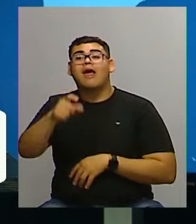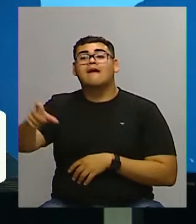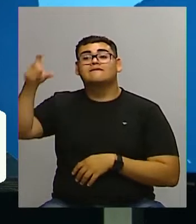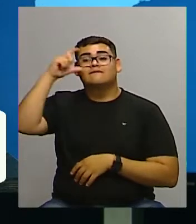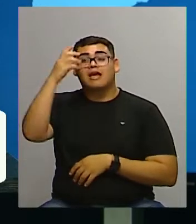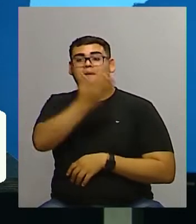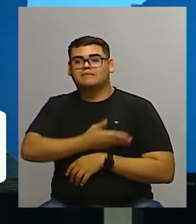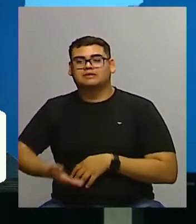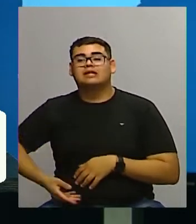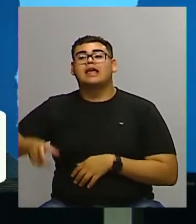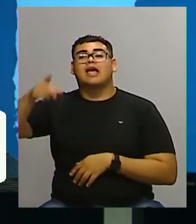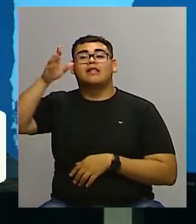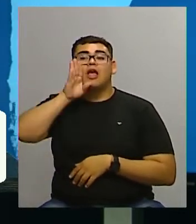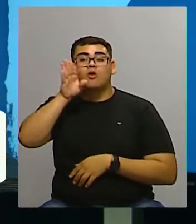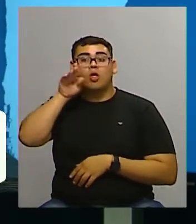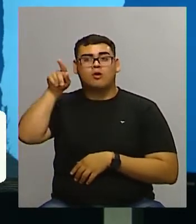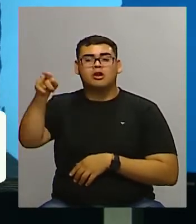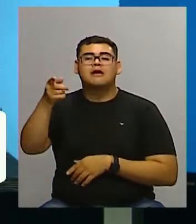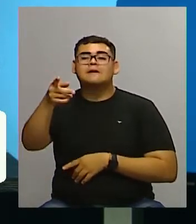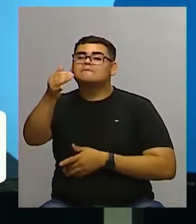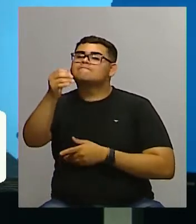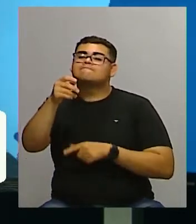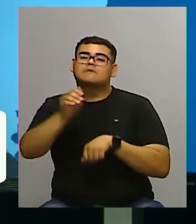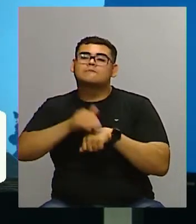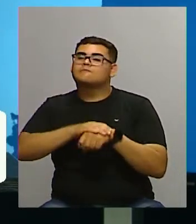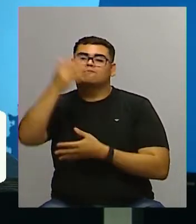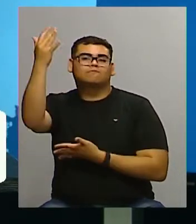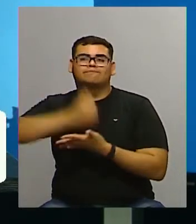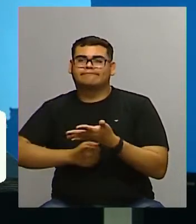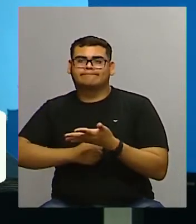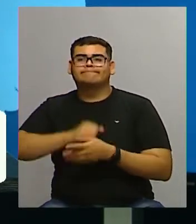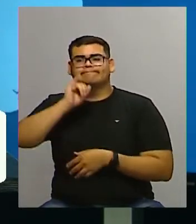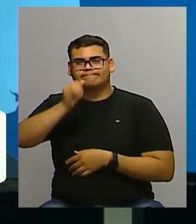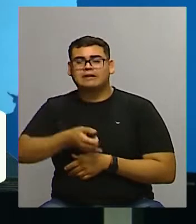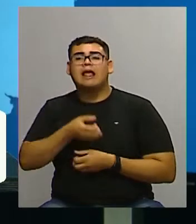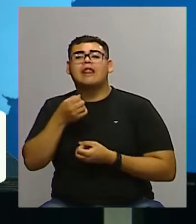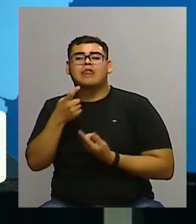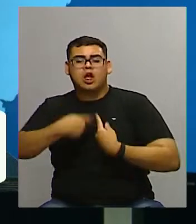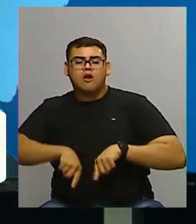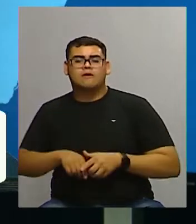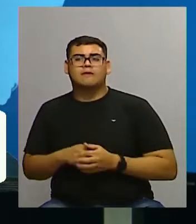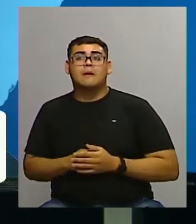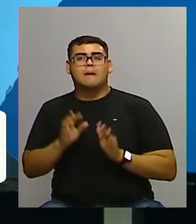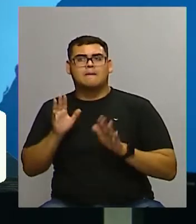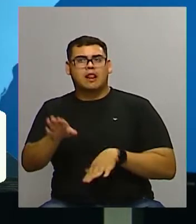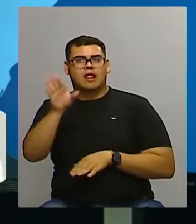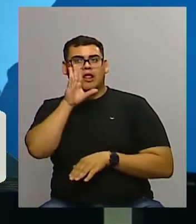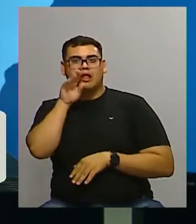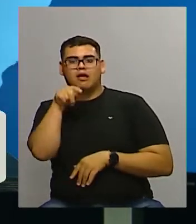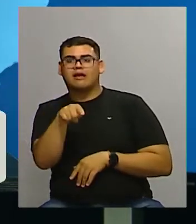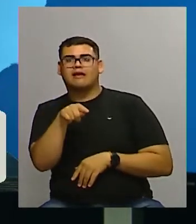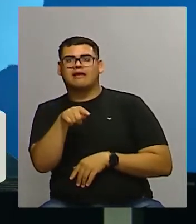decía, bueno, tenemos que hacernos responsables o asumir la responsabilidad de lo que generamos. Pero Estados Unidos es el